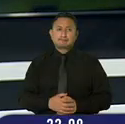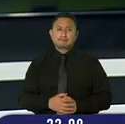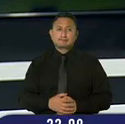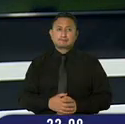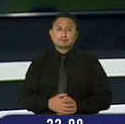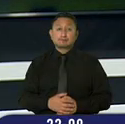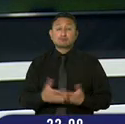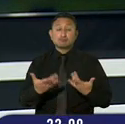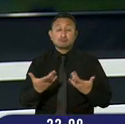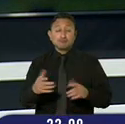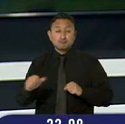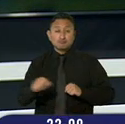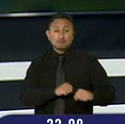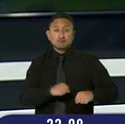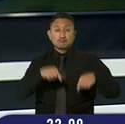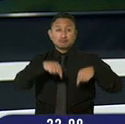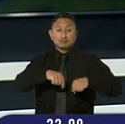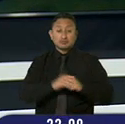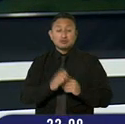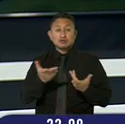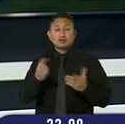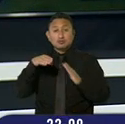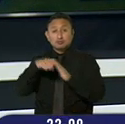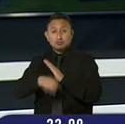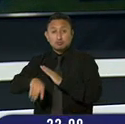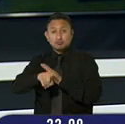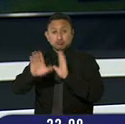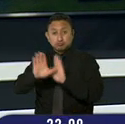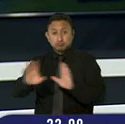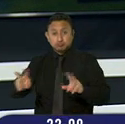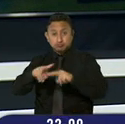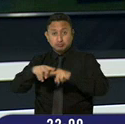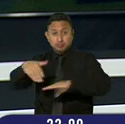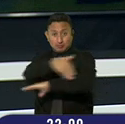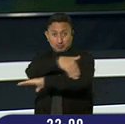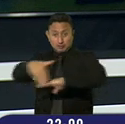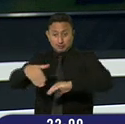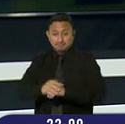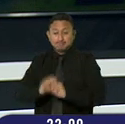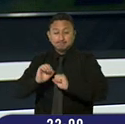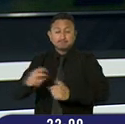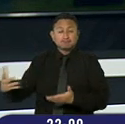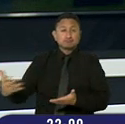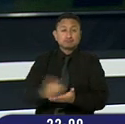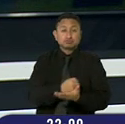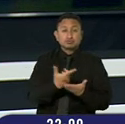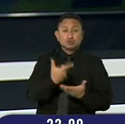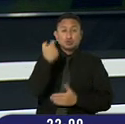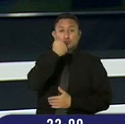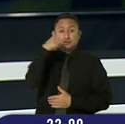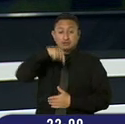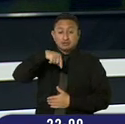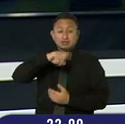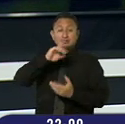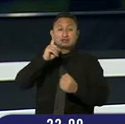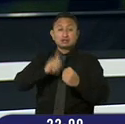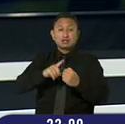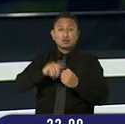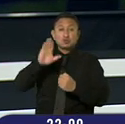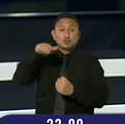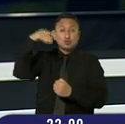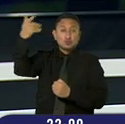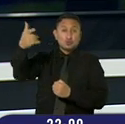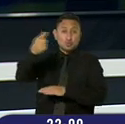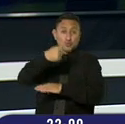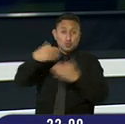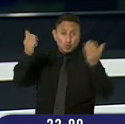Operativos de interdicción de carreteras permitieron el decomiso de droga que intentaba llegar a Quito y Guayaquil para el consumo